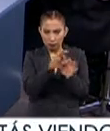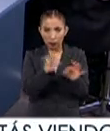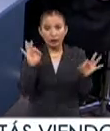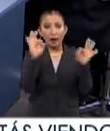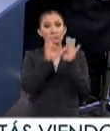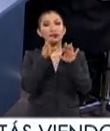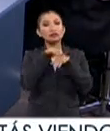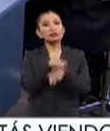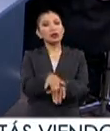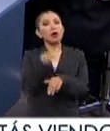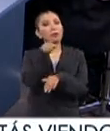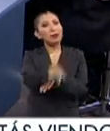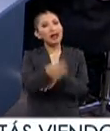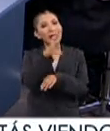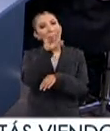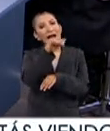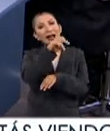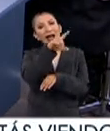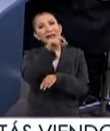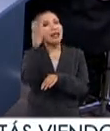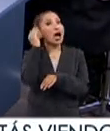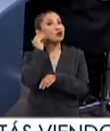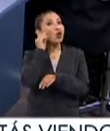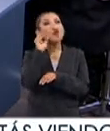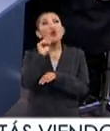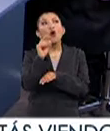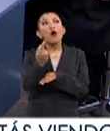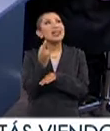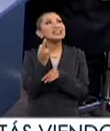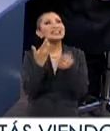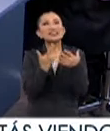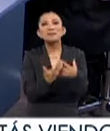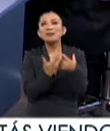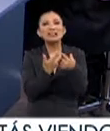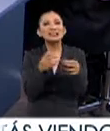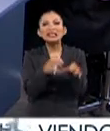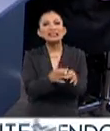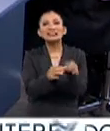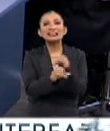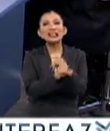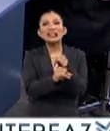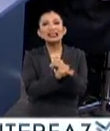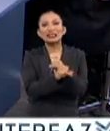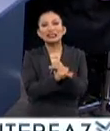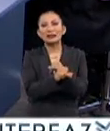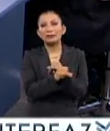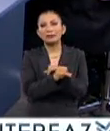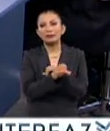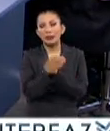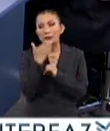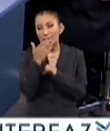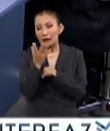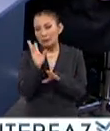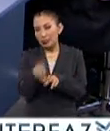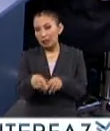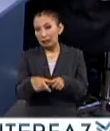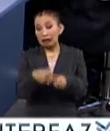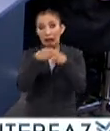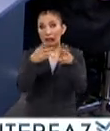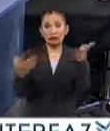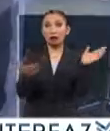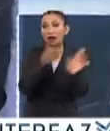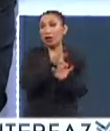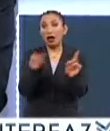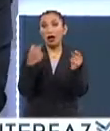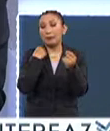importante sobre estos canales de audio, que no son radios digitales. Como hicieron muy bien en interrumpirme, porque yo